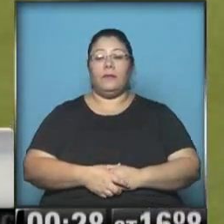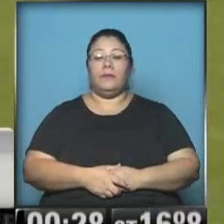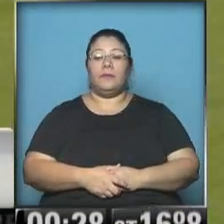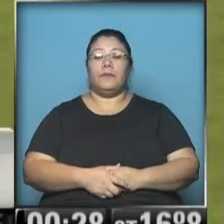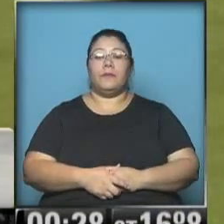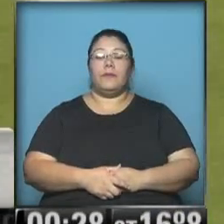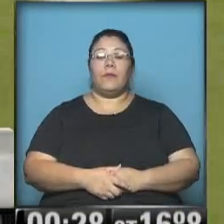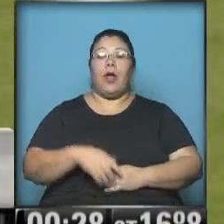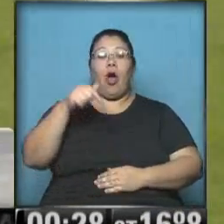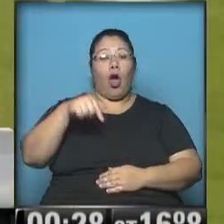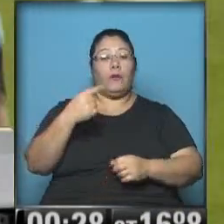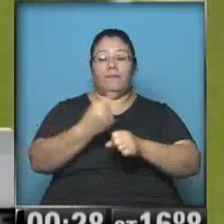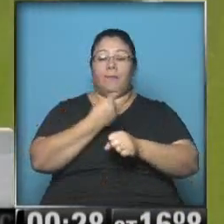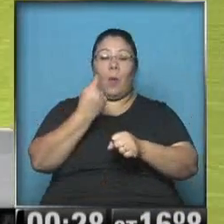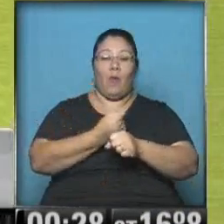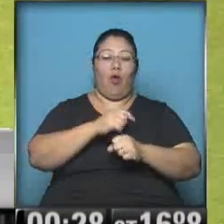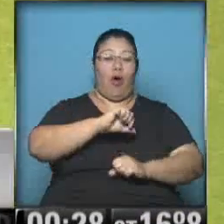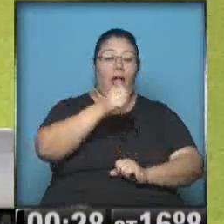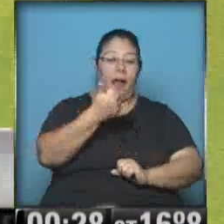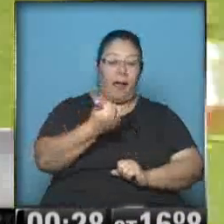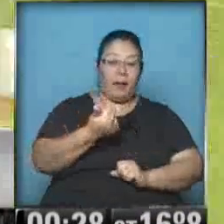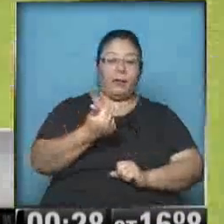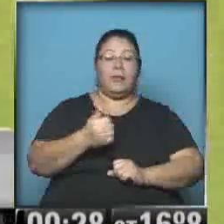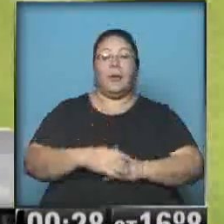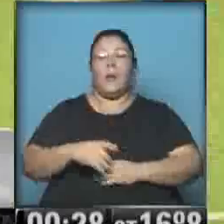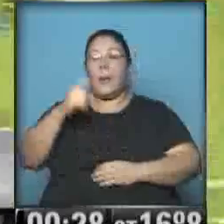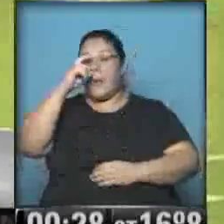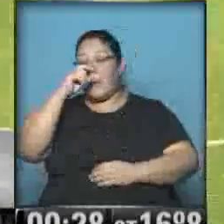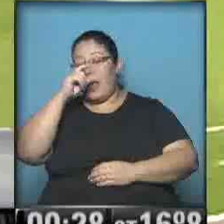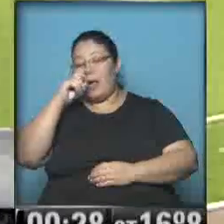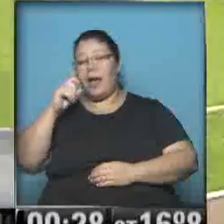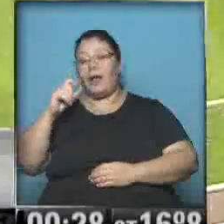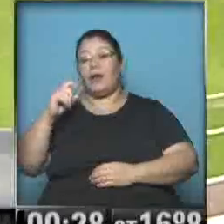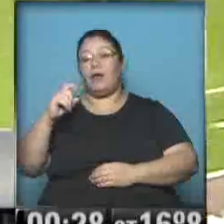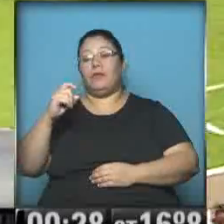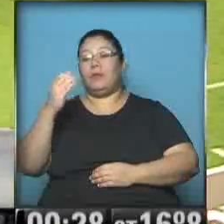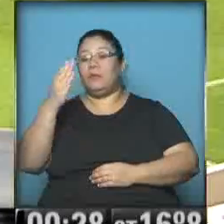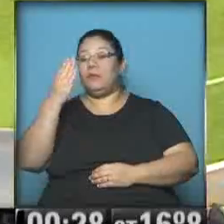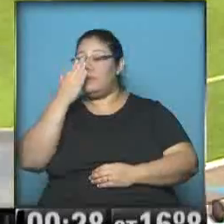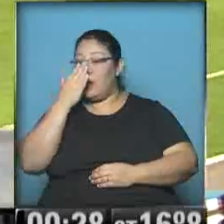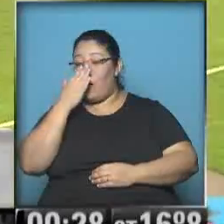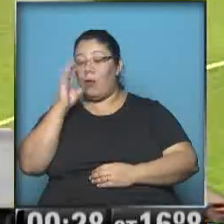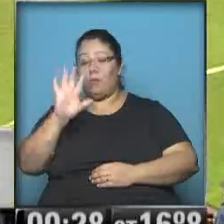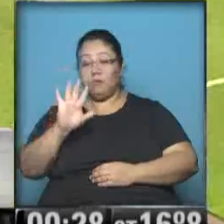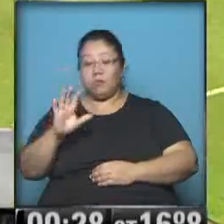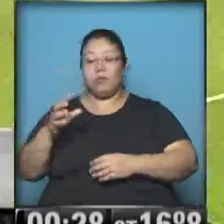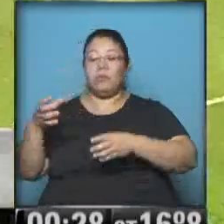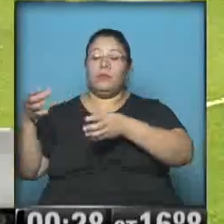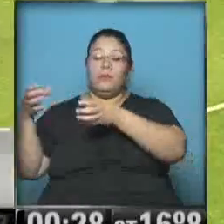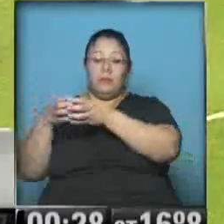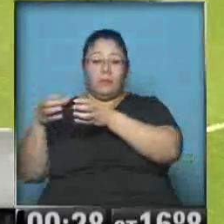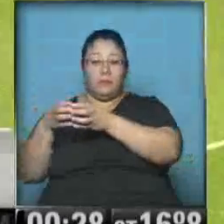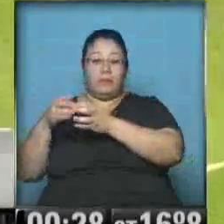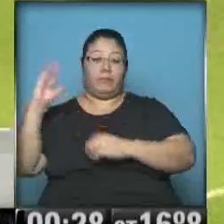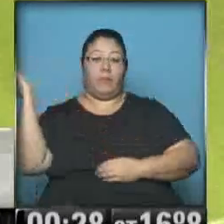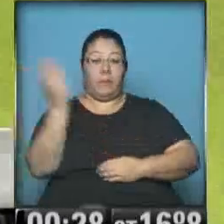como local. Bueno, hoy no pudo frente al Pirata cordobés, que dejó pasar varias oportunidades antes de concretar el primer gol del